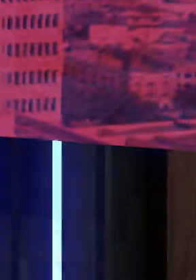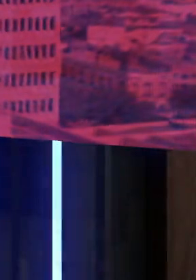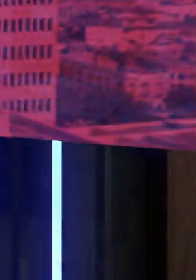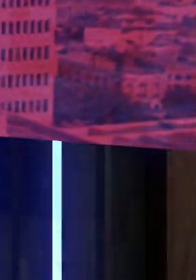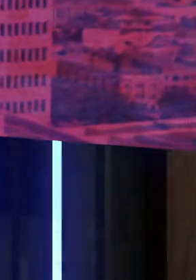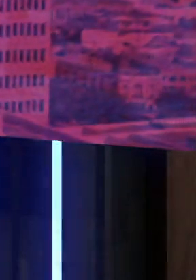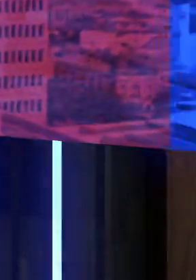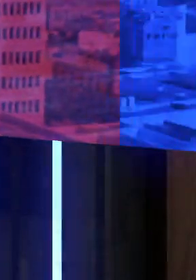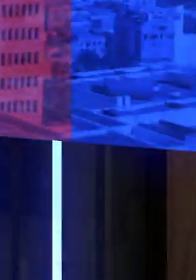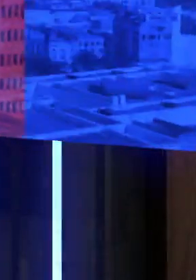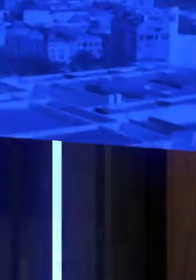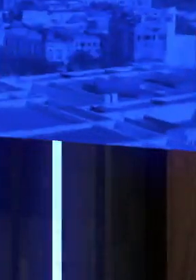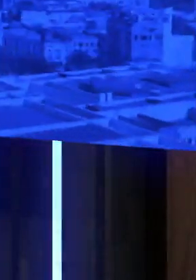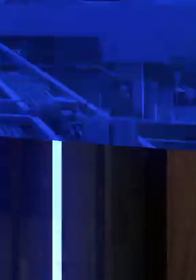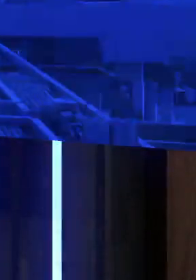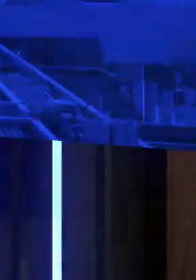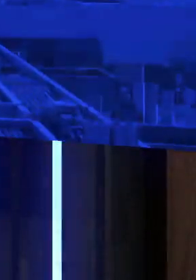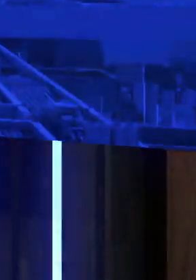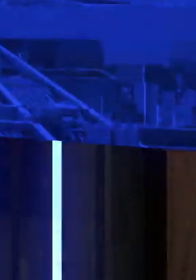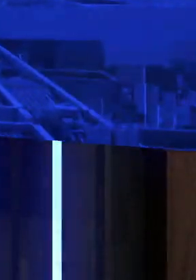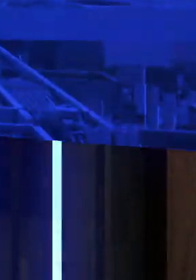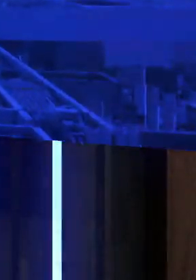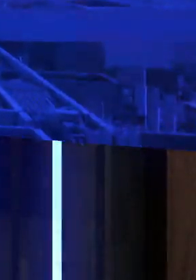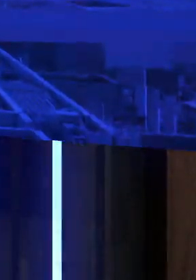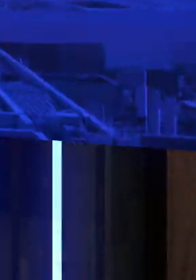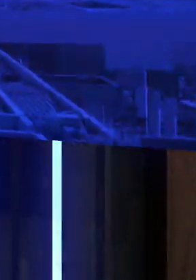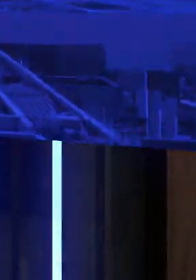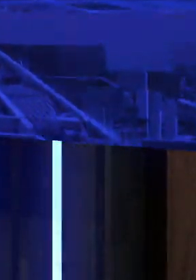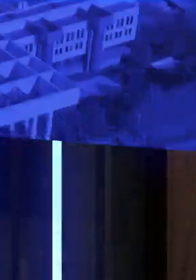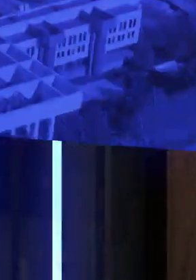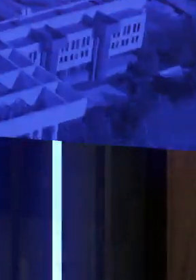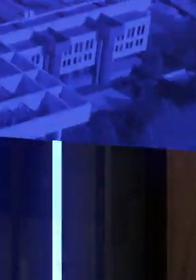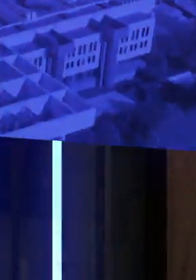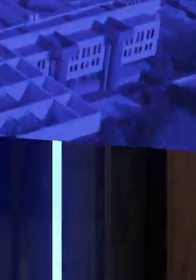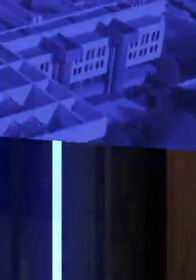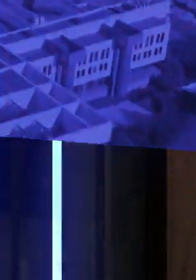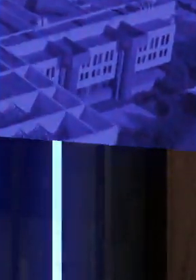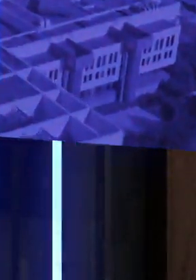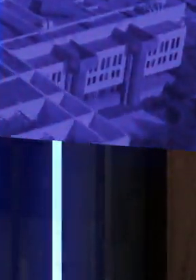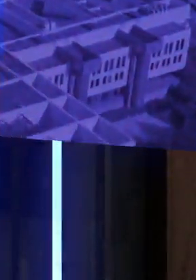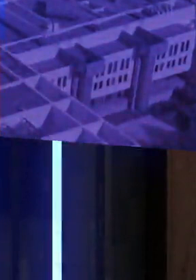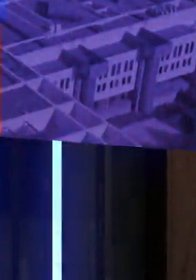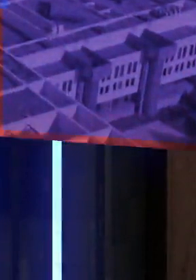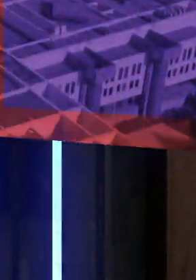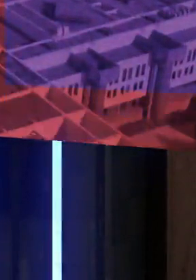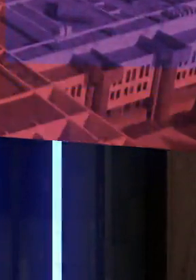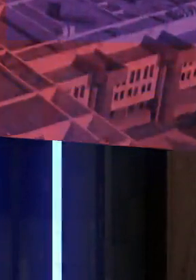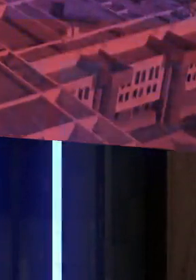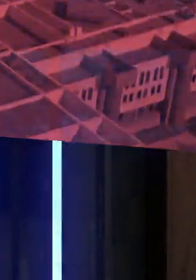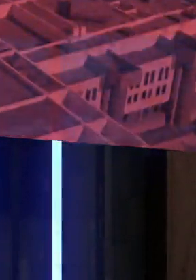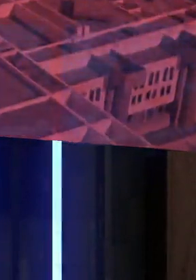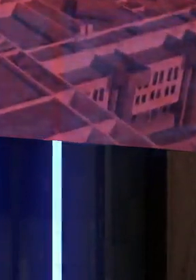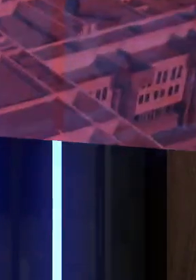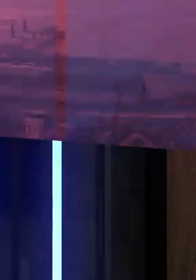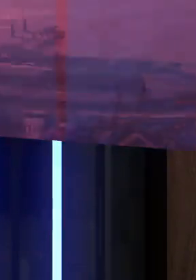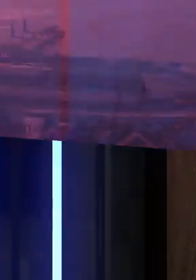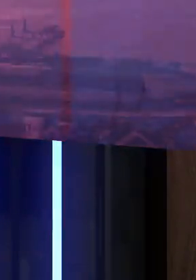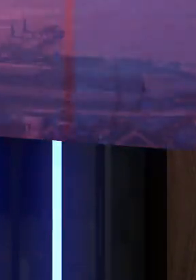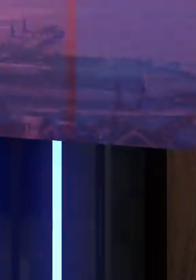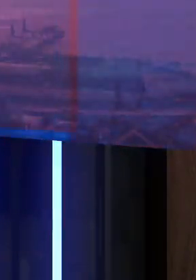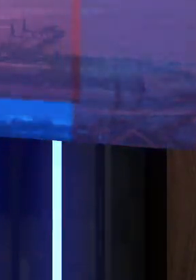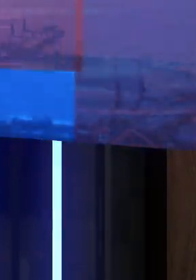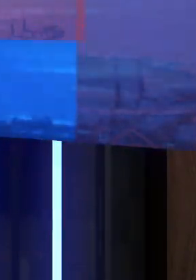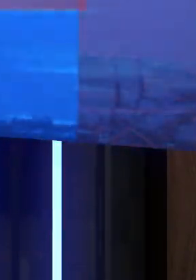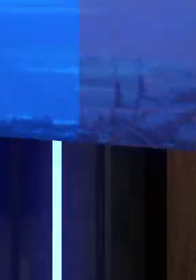En la sesión especial de sala celebrada la noche del martes 28 de mayo, la Cámara se concentró en analizar y debatir la moción